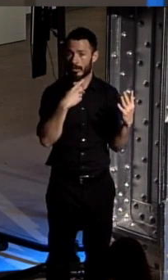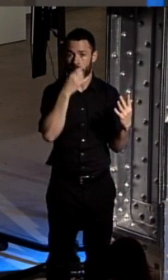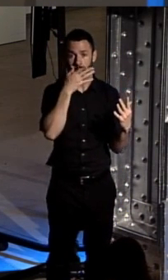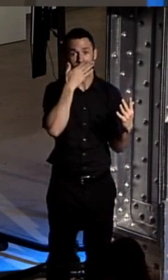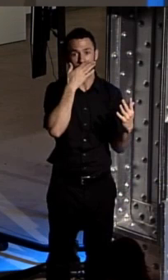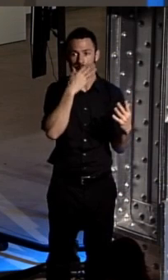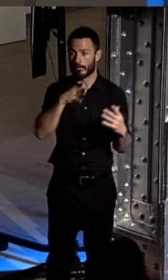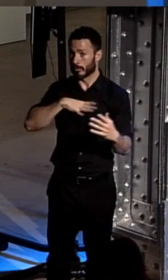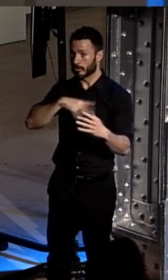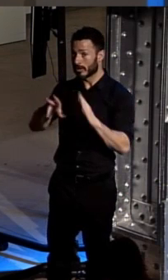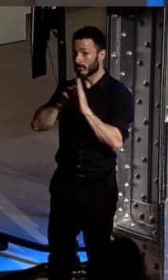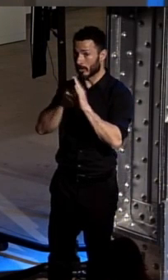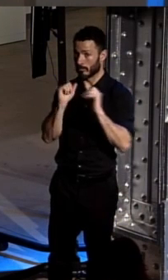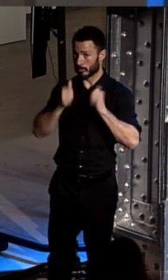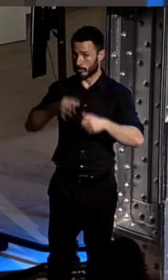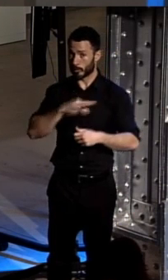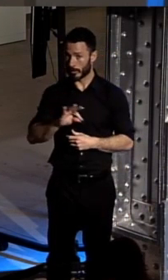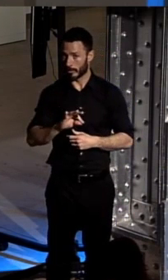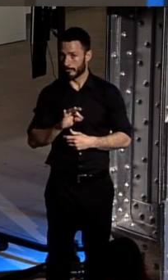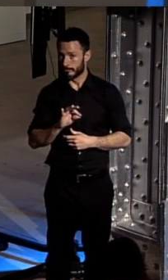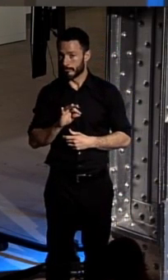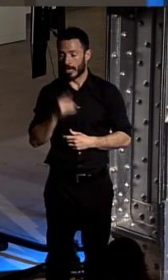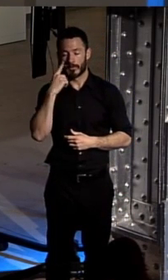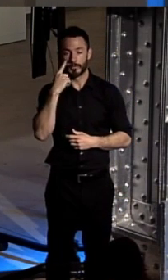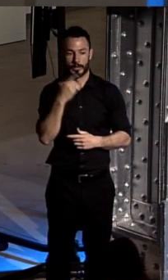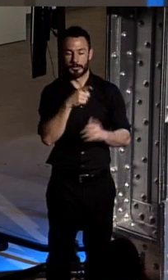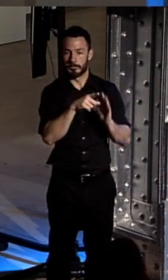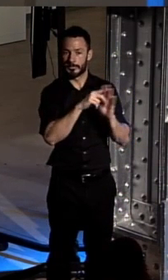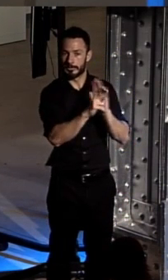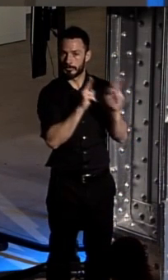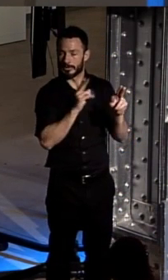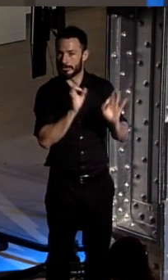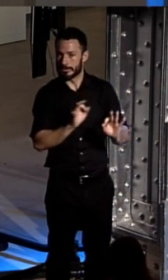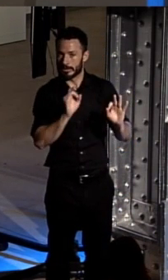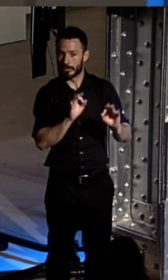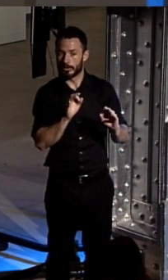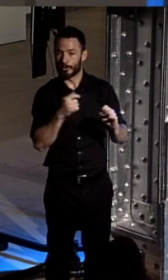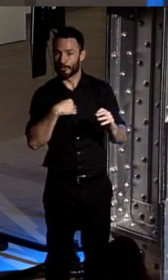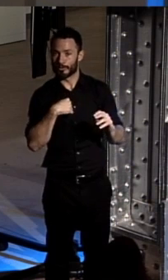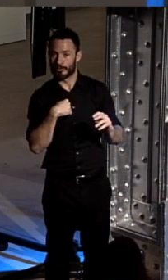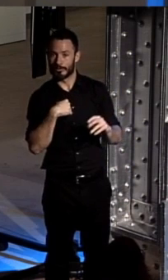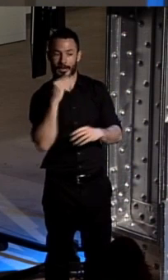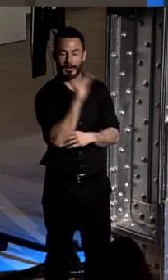poner el vídeo, a nuestras emociones. Y aunque nosotros interaccionamos emocionalmente con ella, ella no